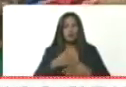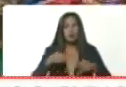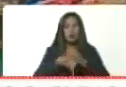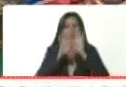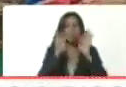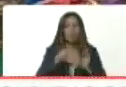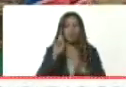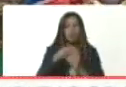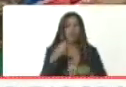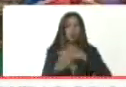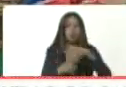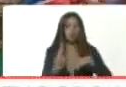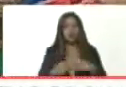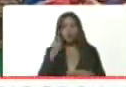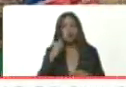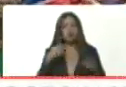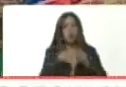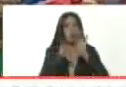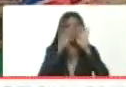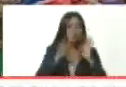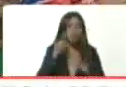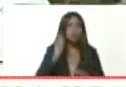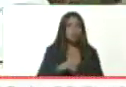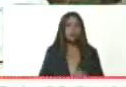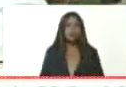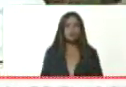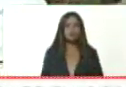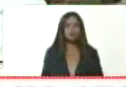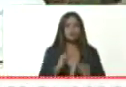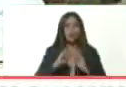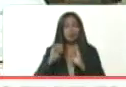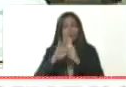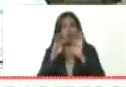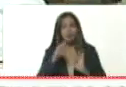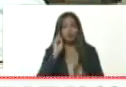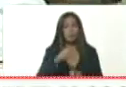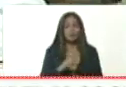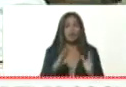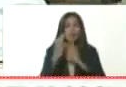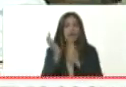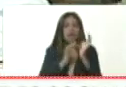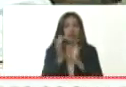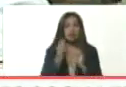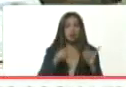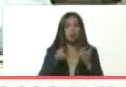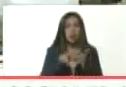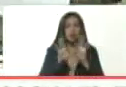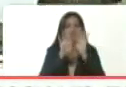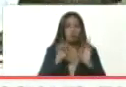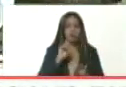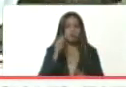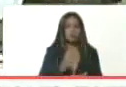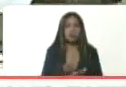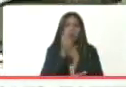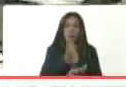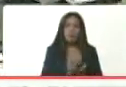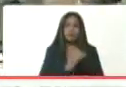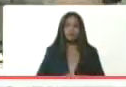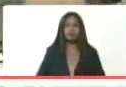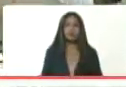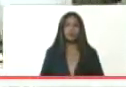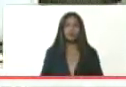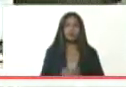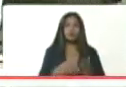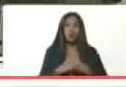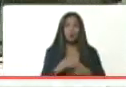esta es la revolución bolivariana esta es la revolución de cristo redentor amén bueno